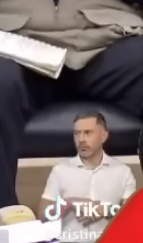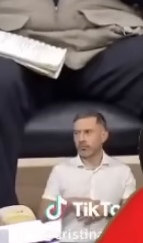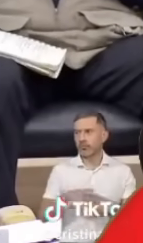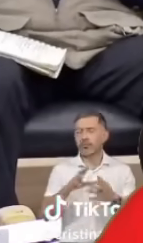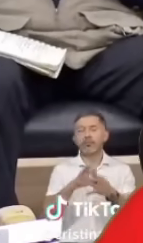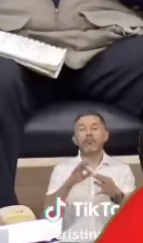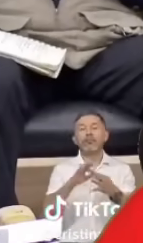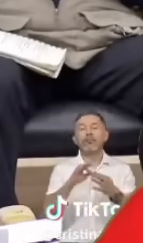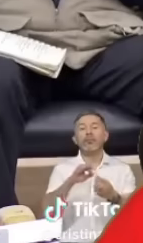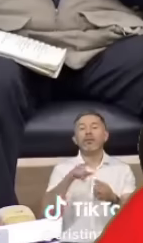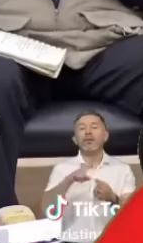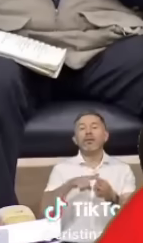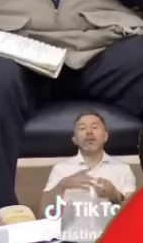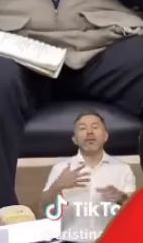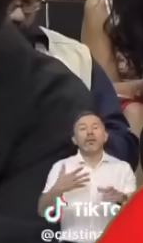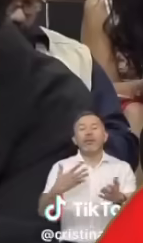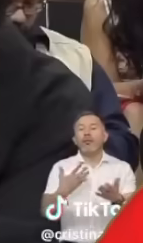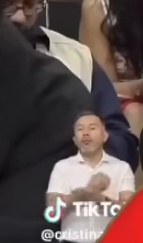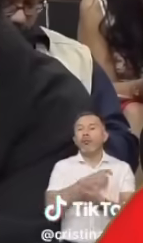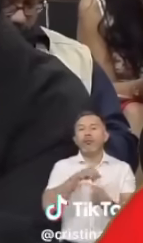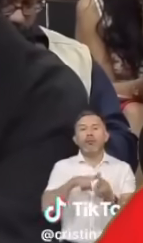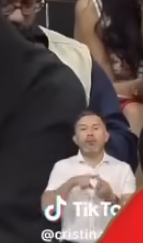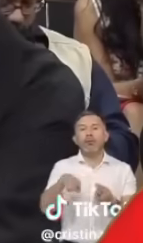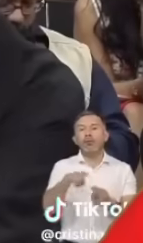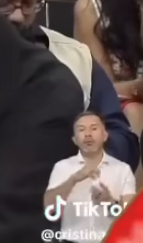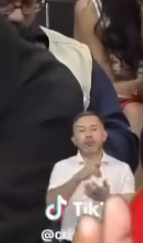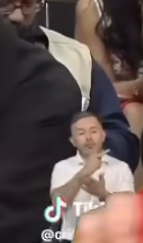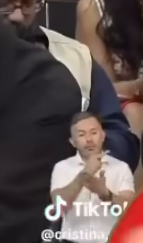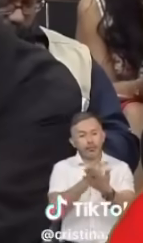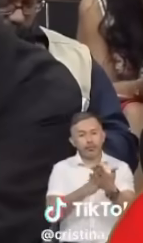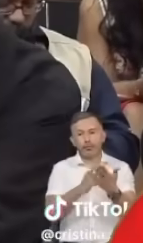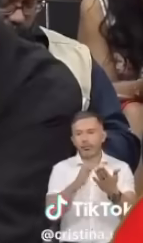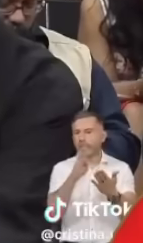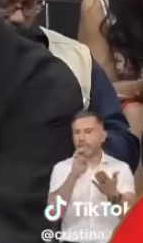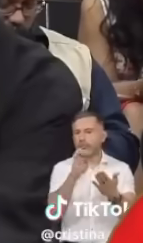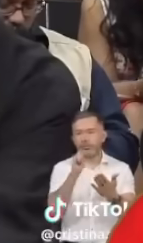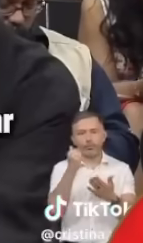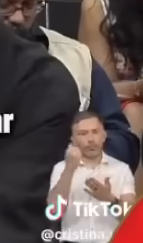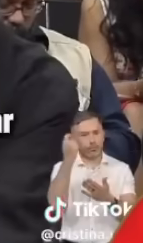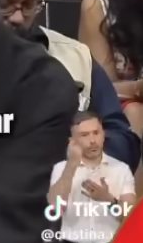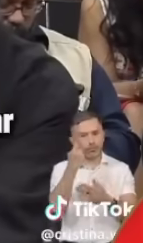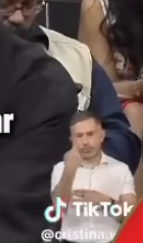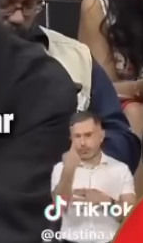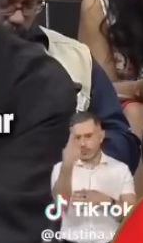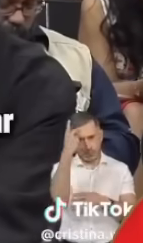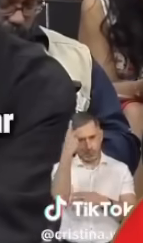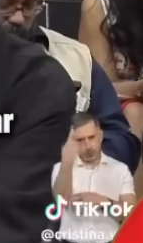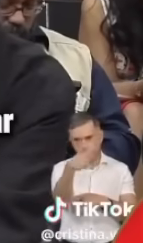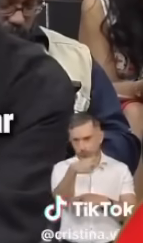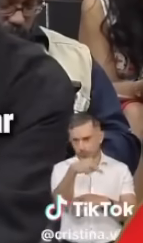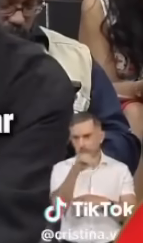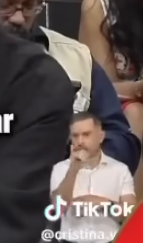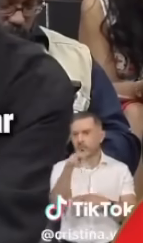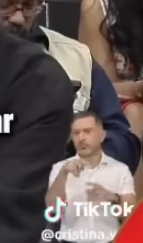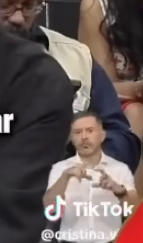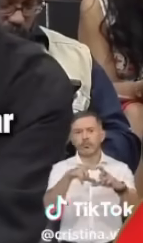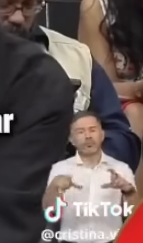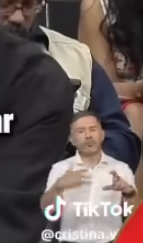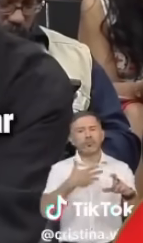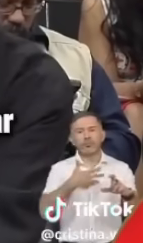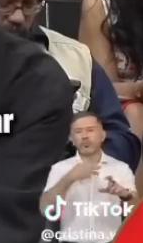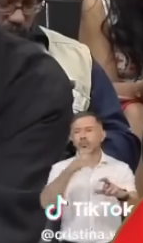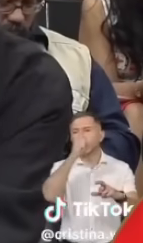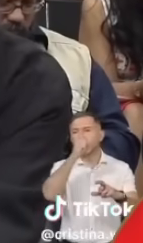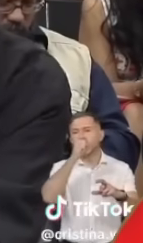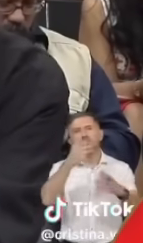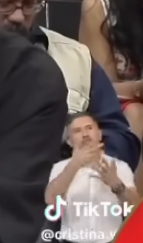gane los programas sociales se quedarán son tuyos INE Aquí está el logotipo aparece como en un espectacular está en